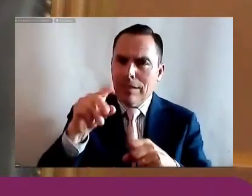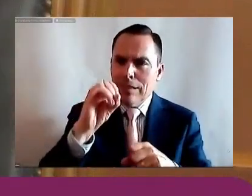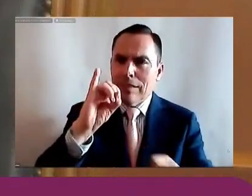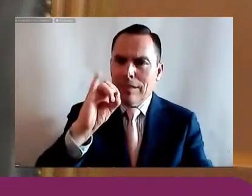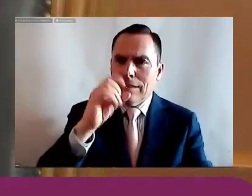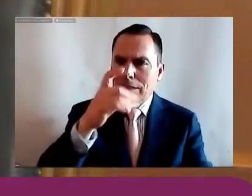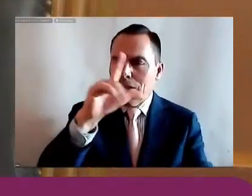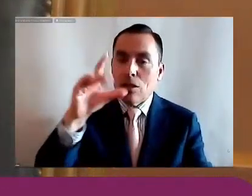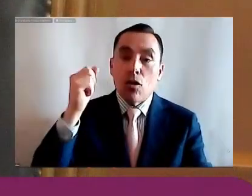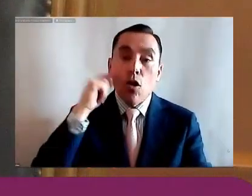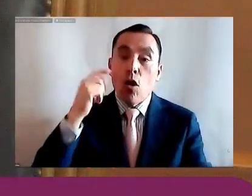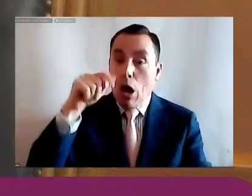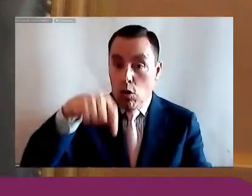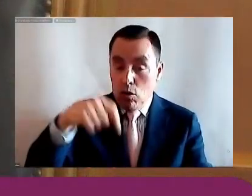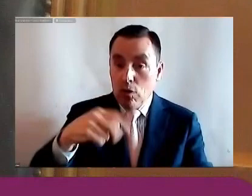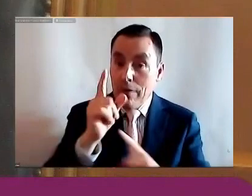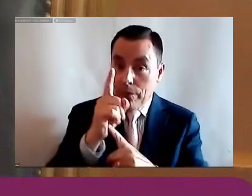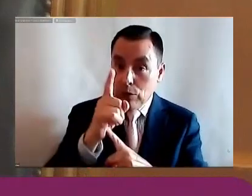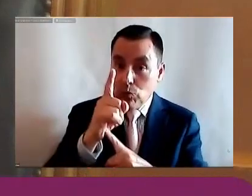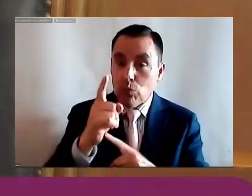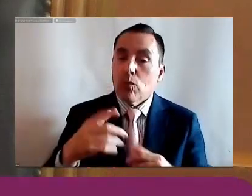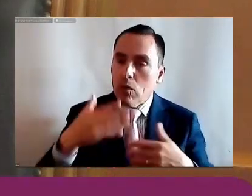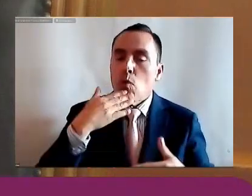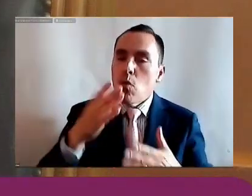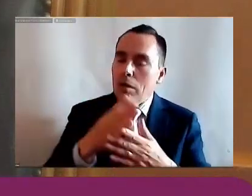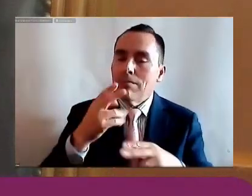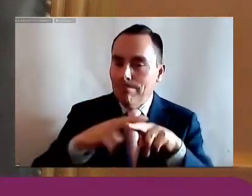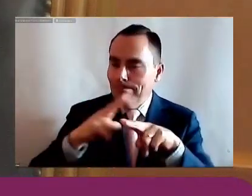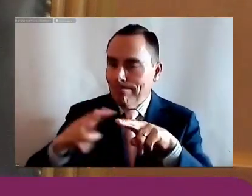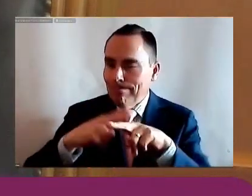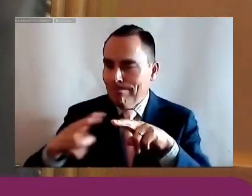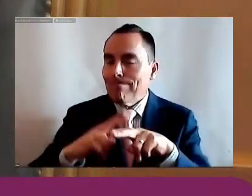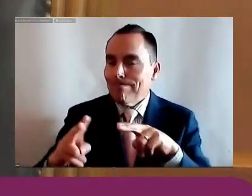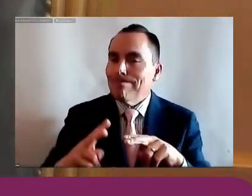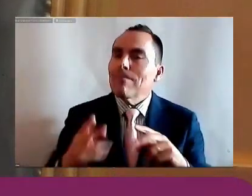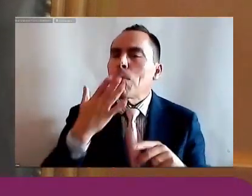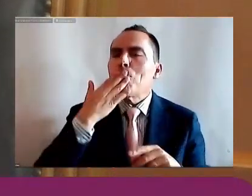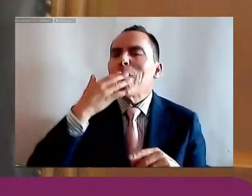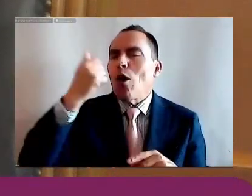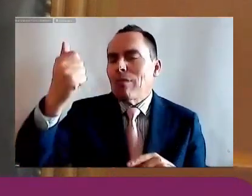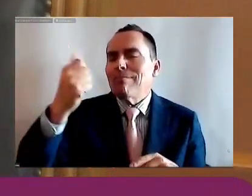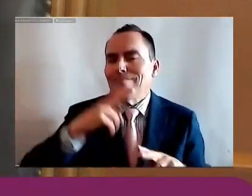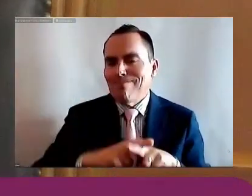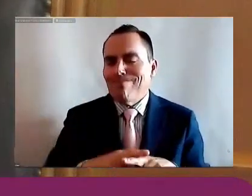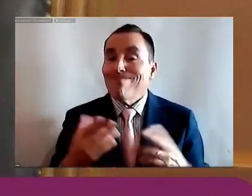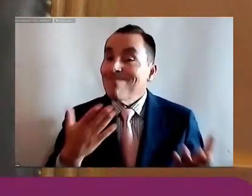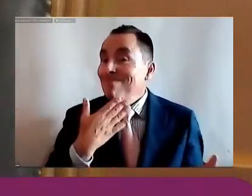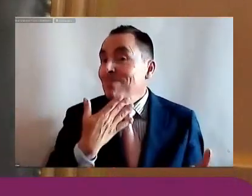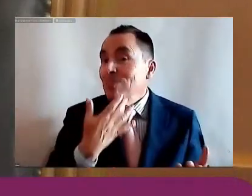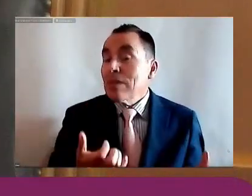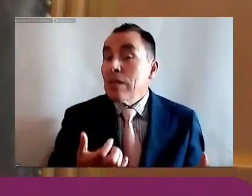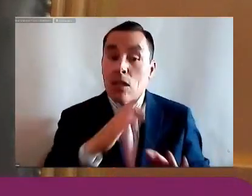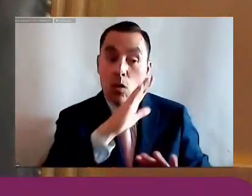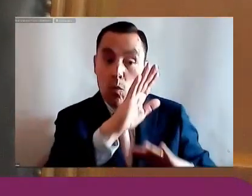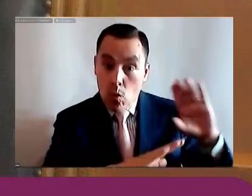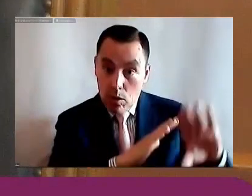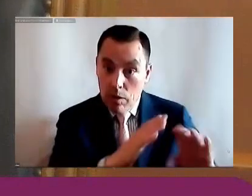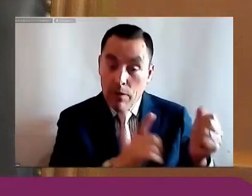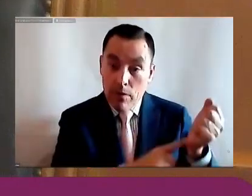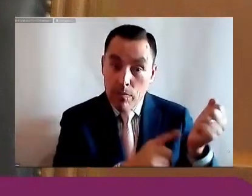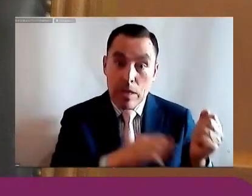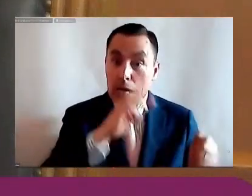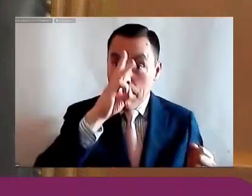XXI, porque incluso si la idea de familia y este cuidado de los hijos que recae en la madre, como decía